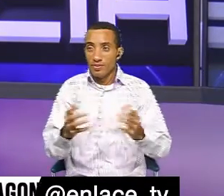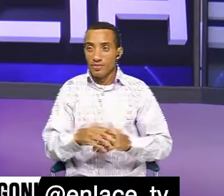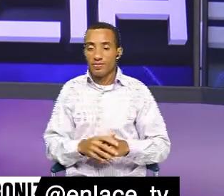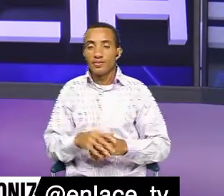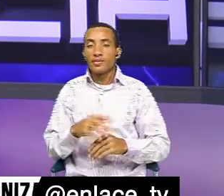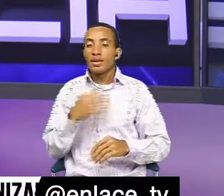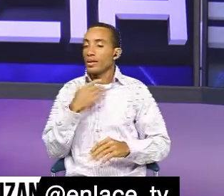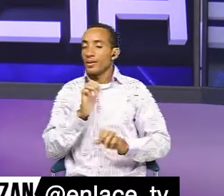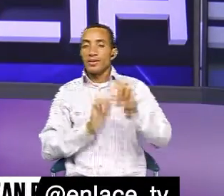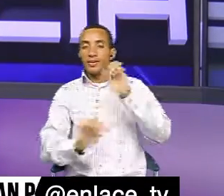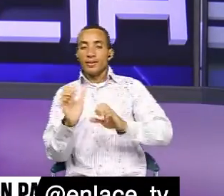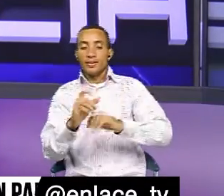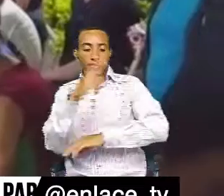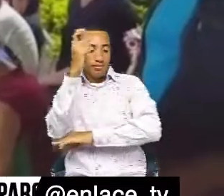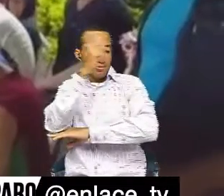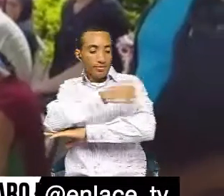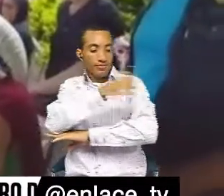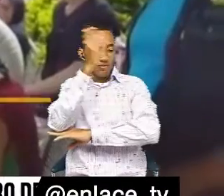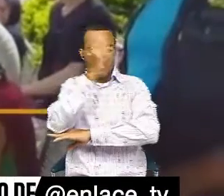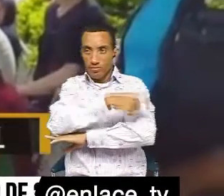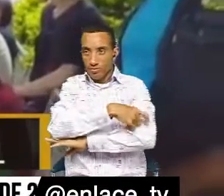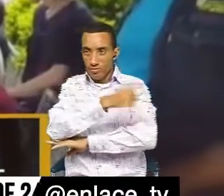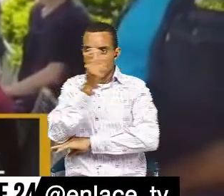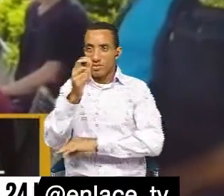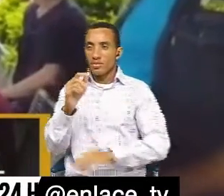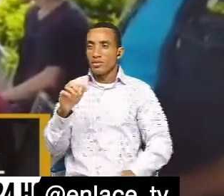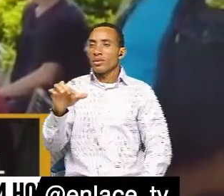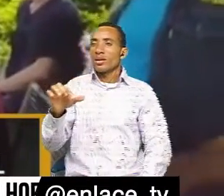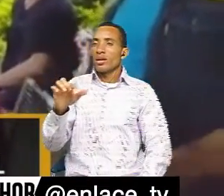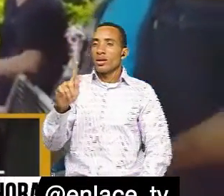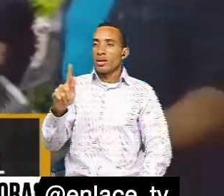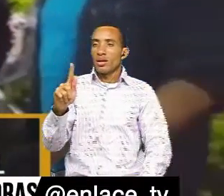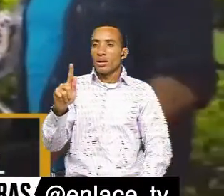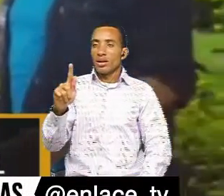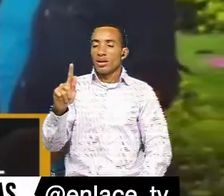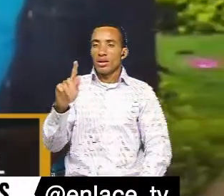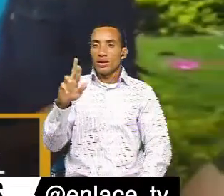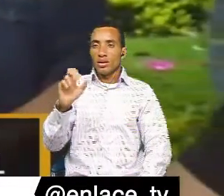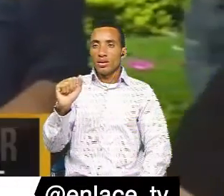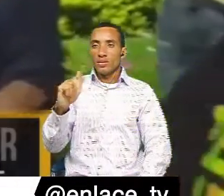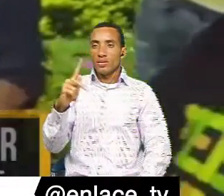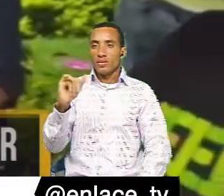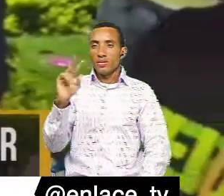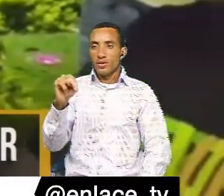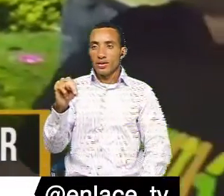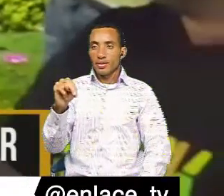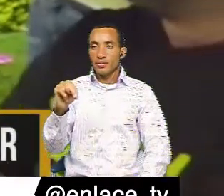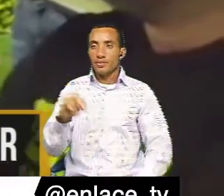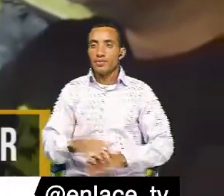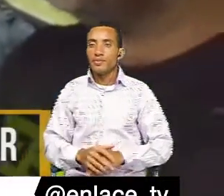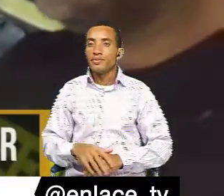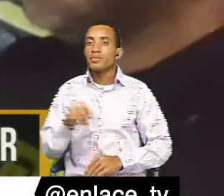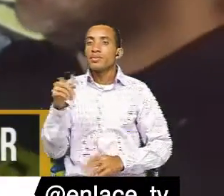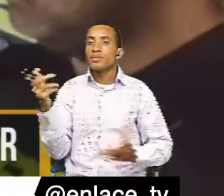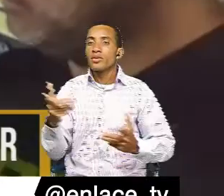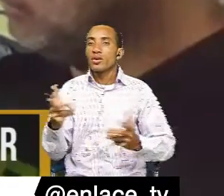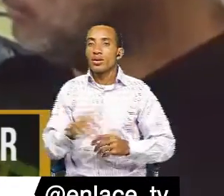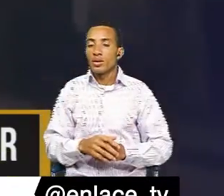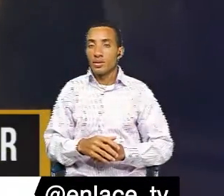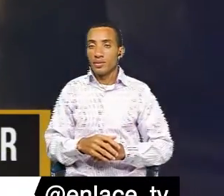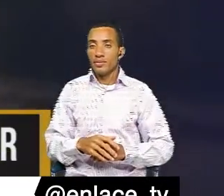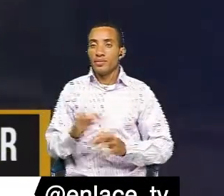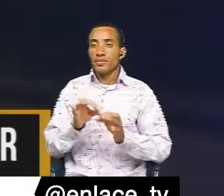en su territorio. En este paro cívico decretado como acción de protesta contra la aplicación del fracking en San Martín Cesar, se